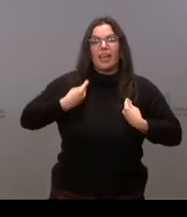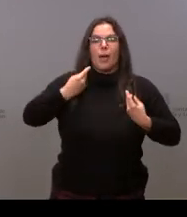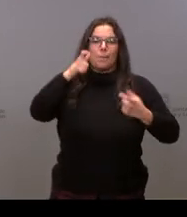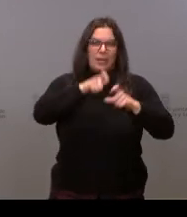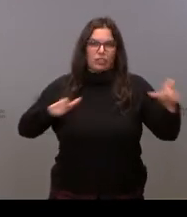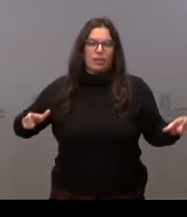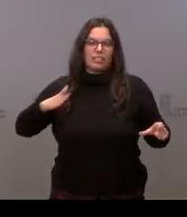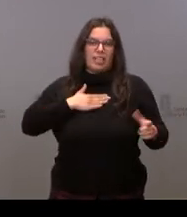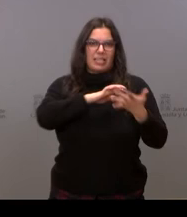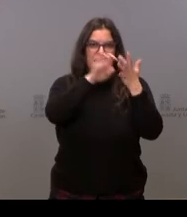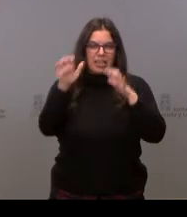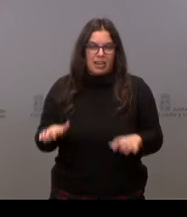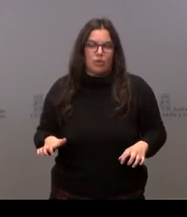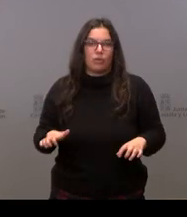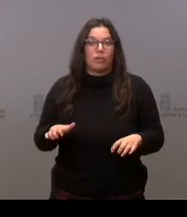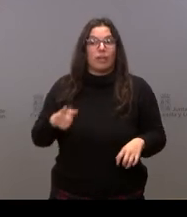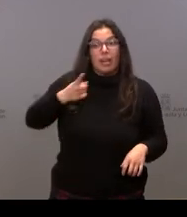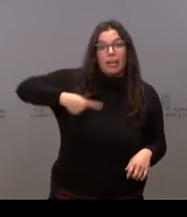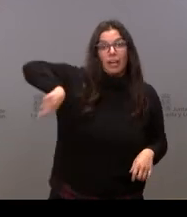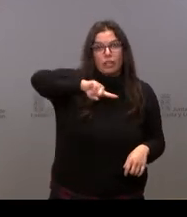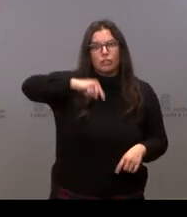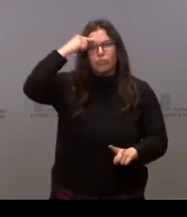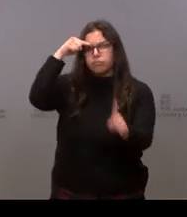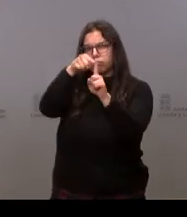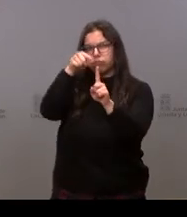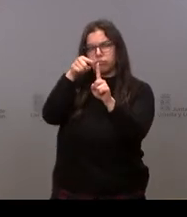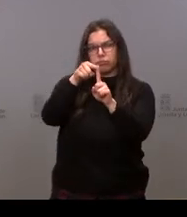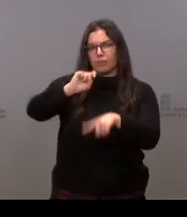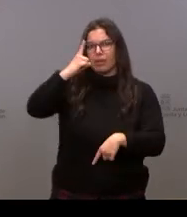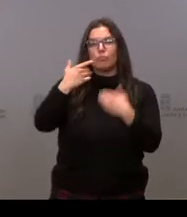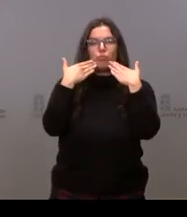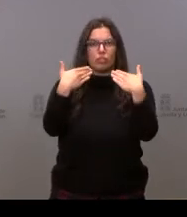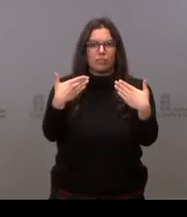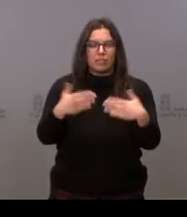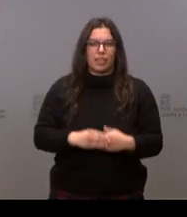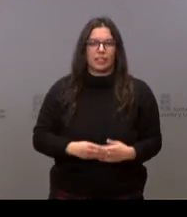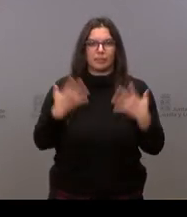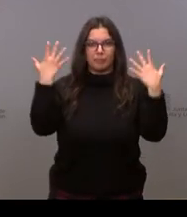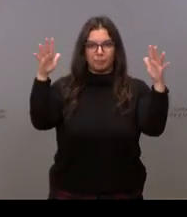personas de castilla y león' que son nuestra razón de ser muchísimas gracias